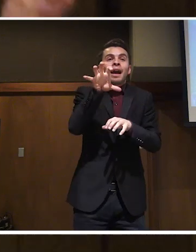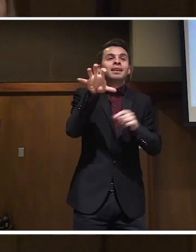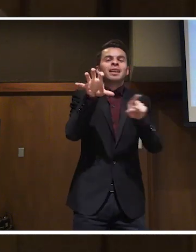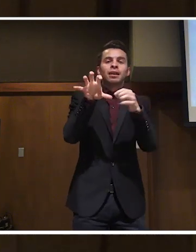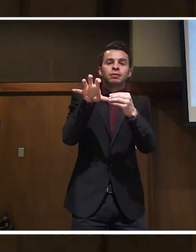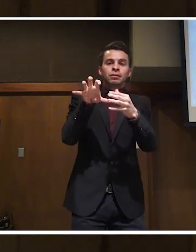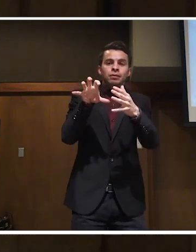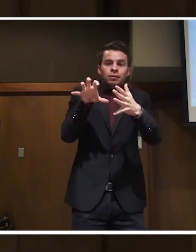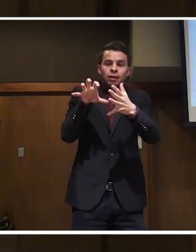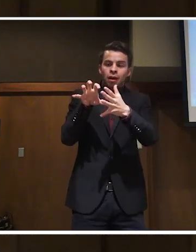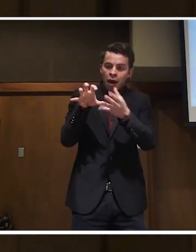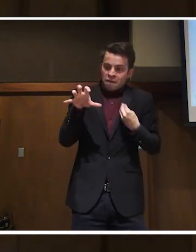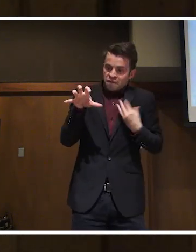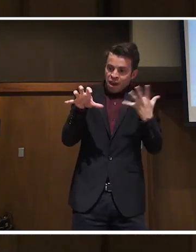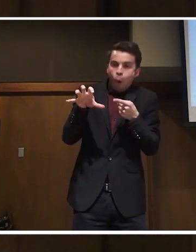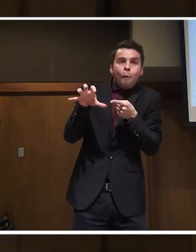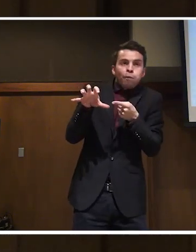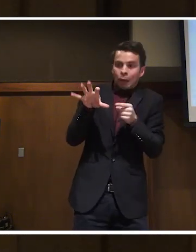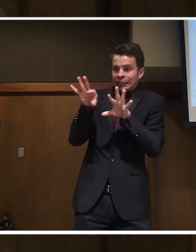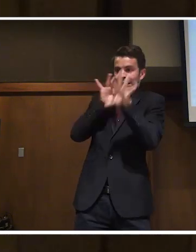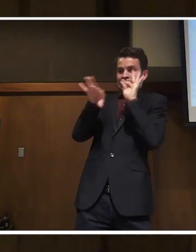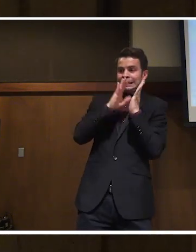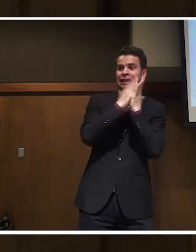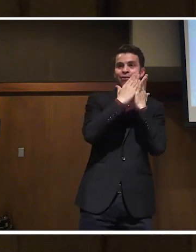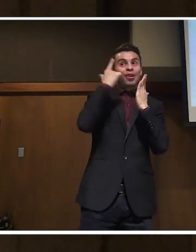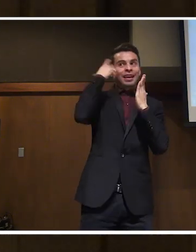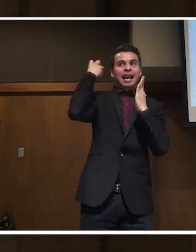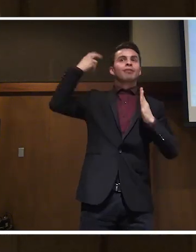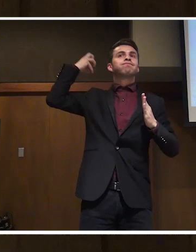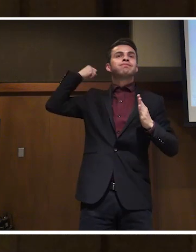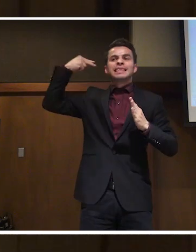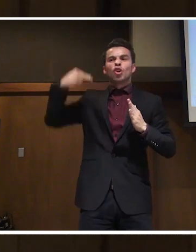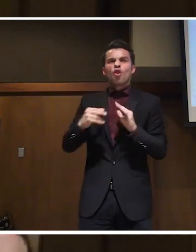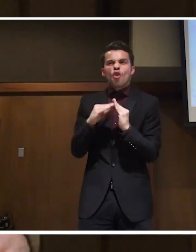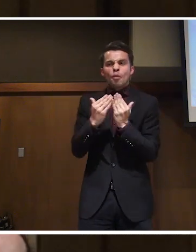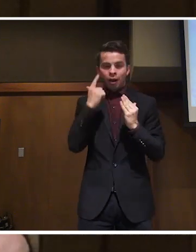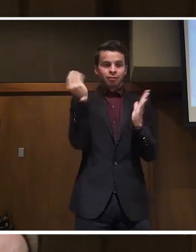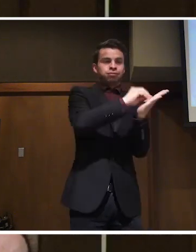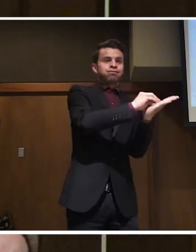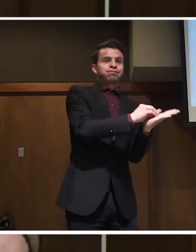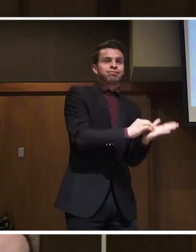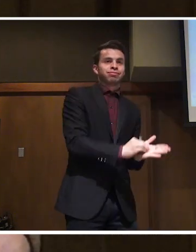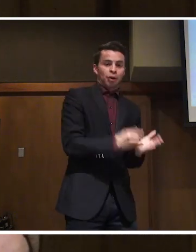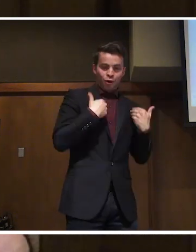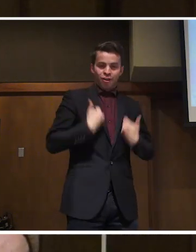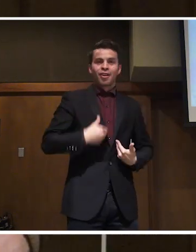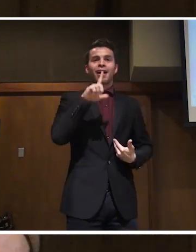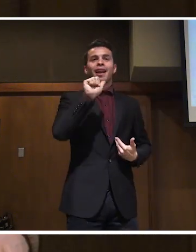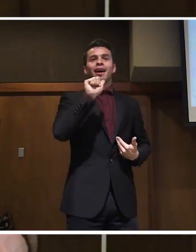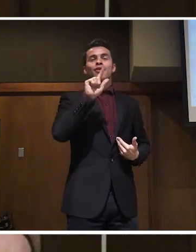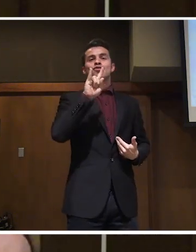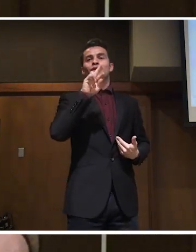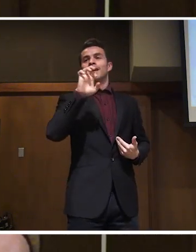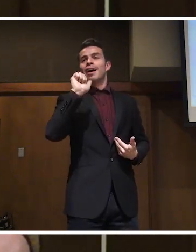1810 hasta fin de siglo la que de alguna manera había recogido otra vez don Laureano, porque casi todo lo que está en la